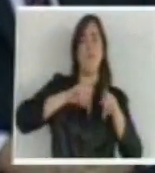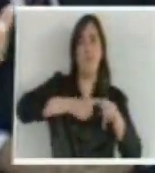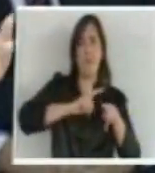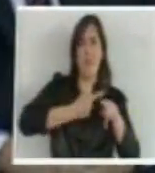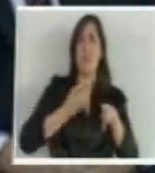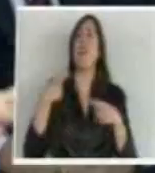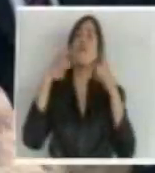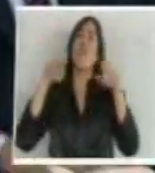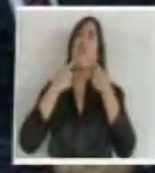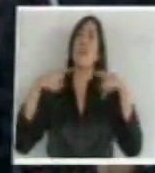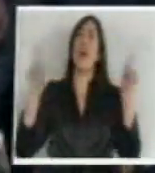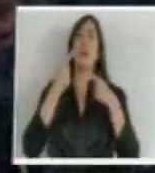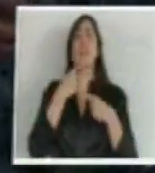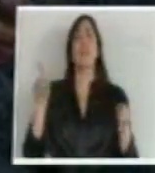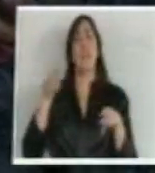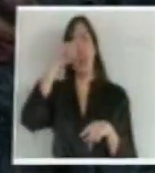con orgullo y alegría?